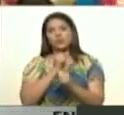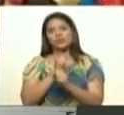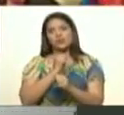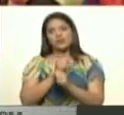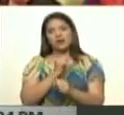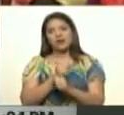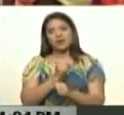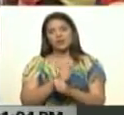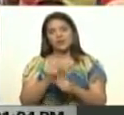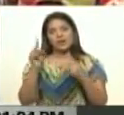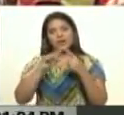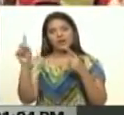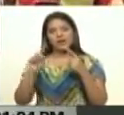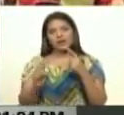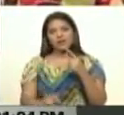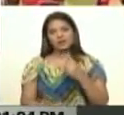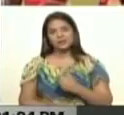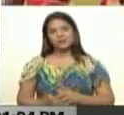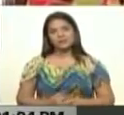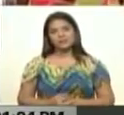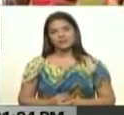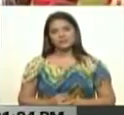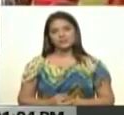trabajadora del sector eléctrico.